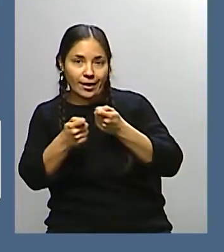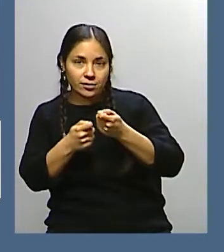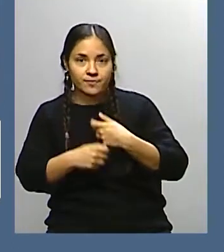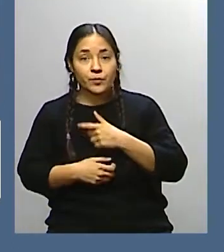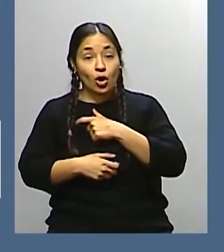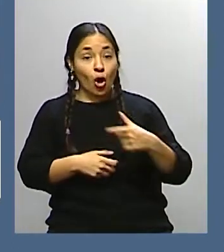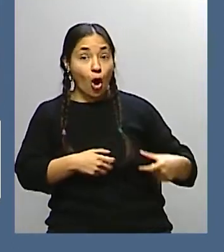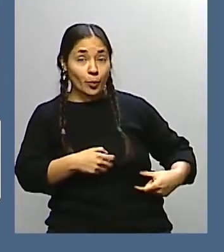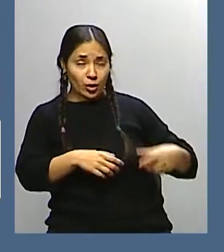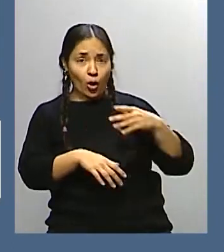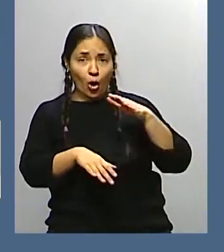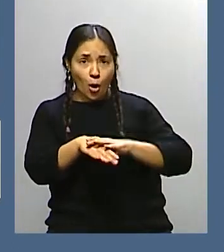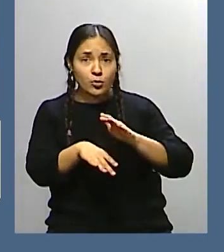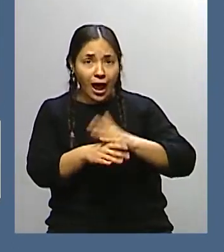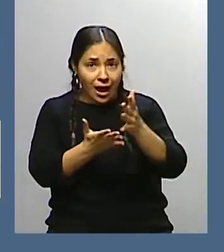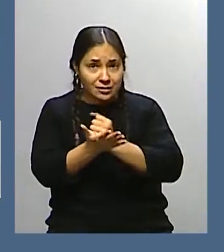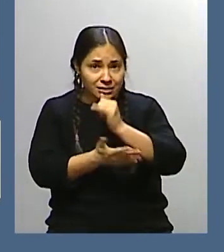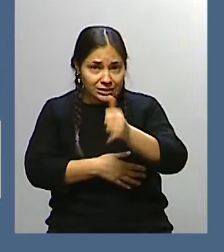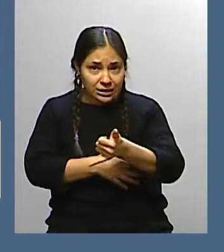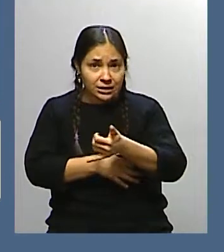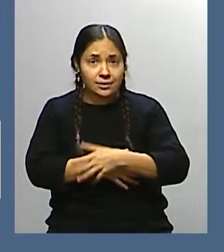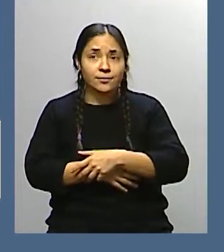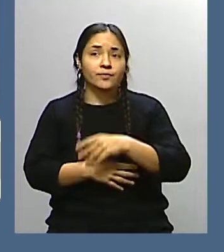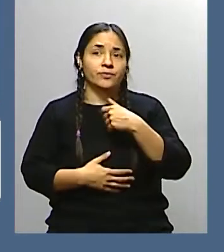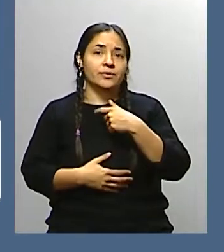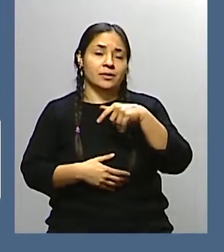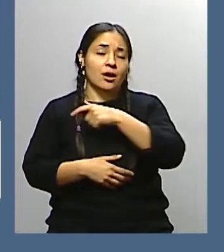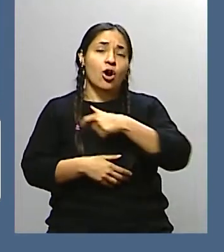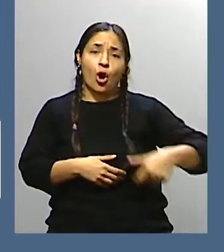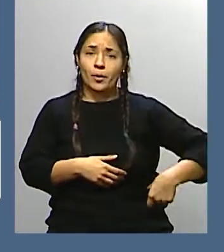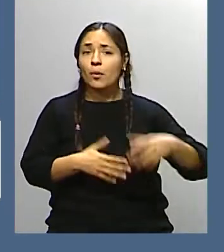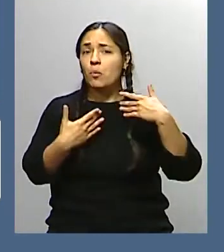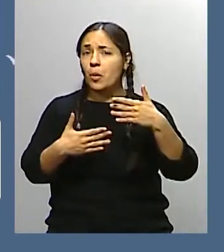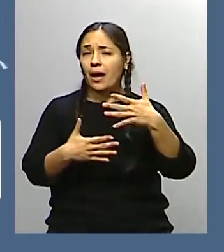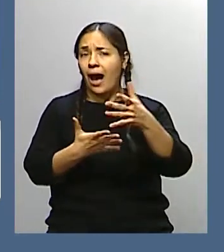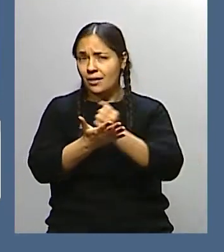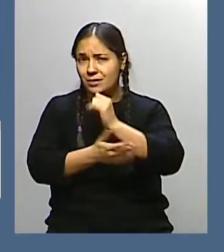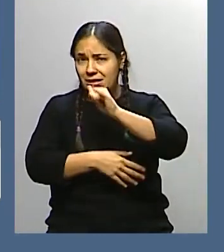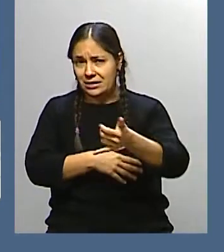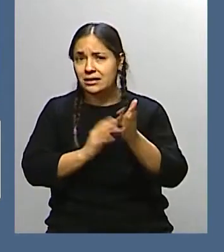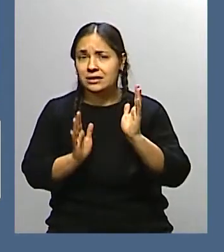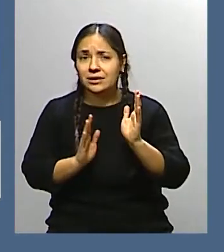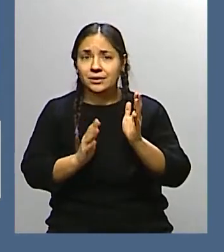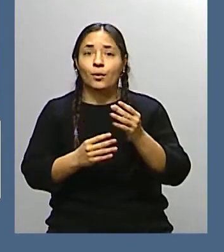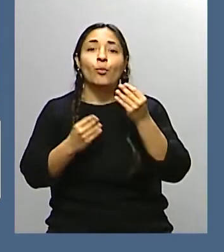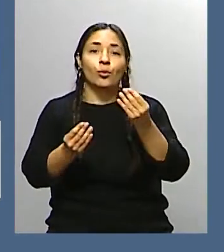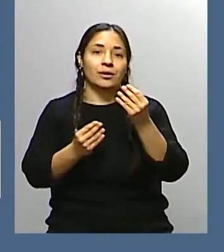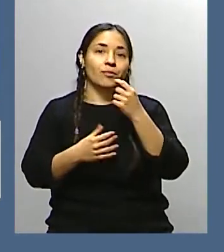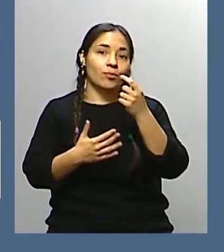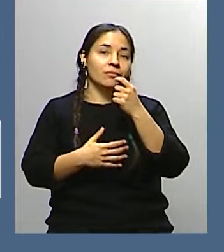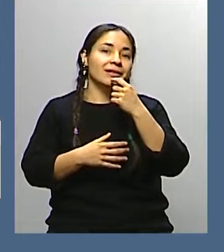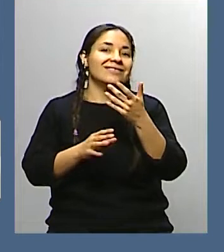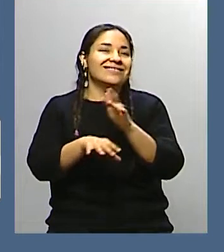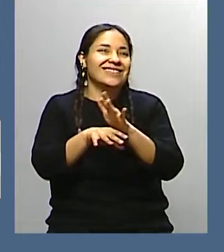asumir también ese compromiso? Sí deberían estar en condiciones de asumirlo, porque de alguna manera podrían incluso ahorrarse